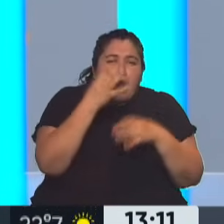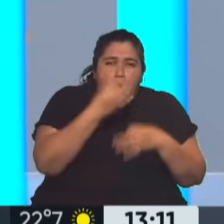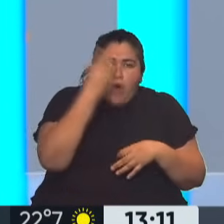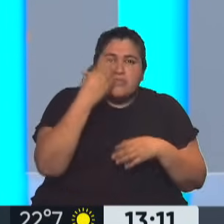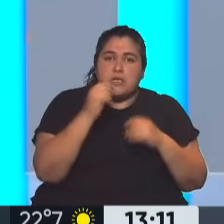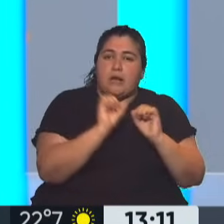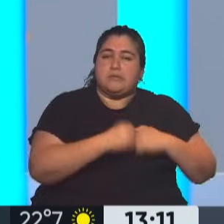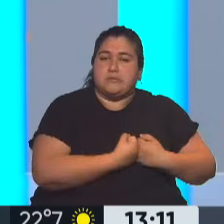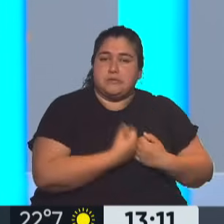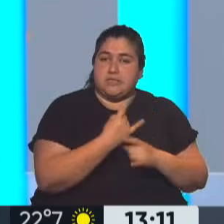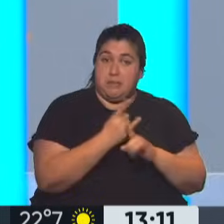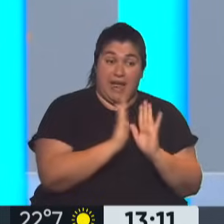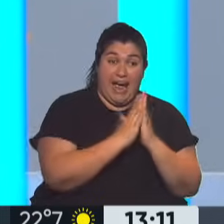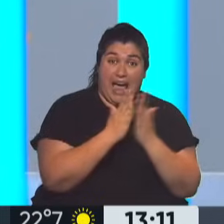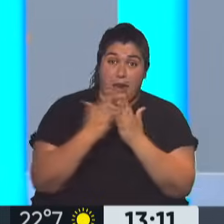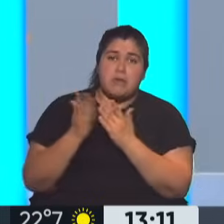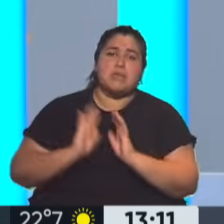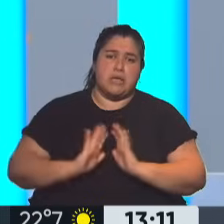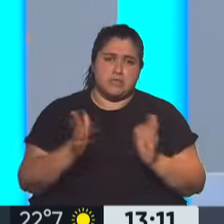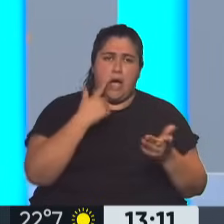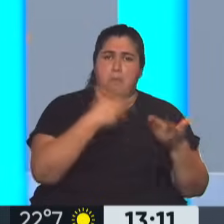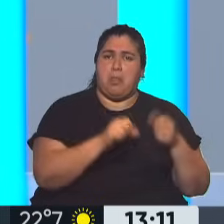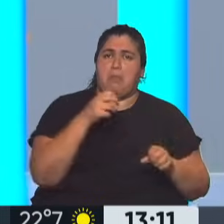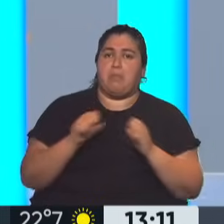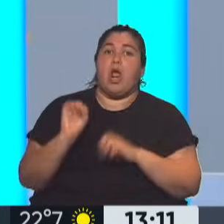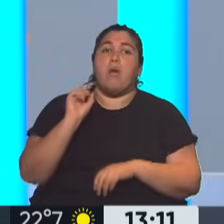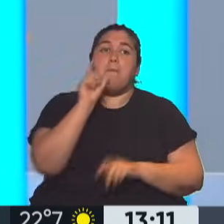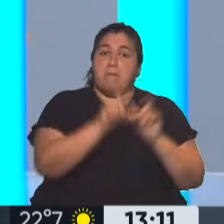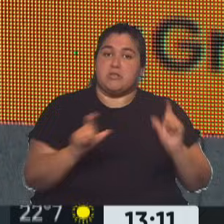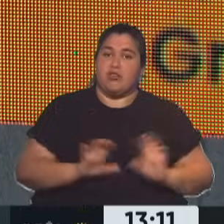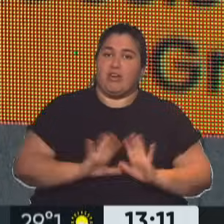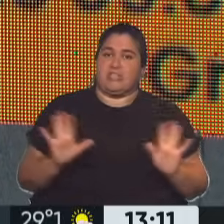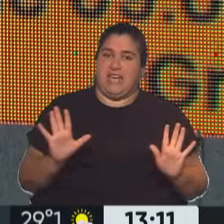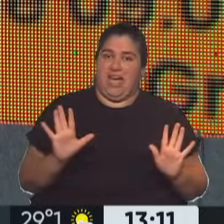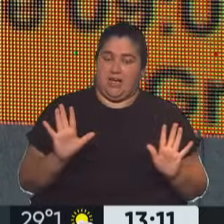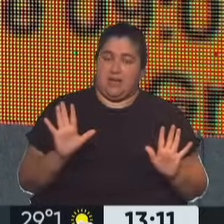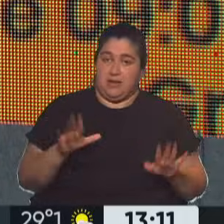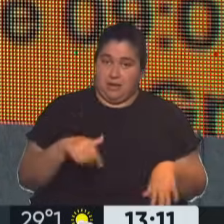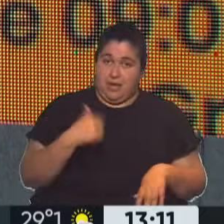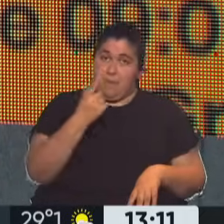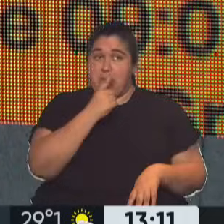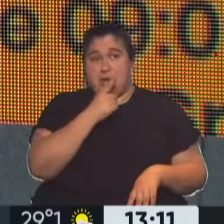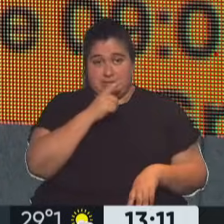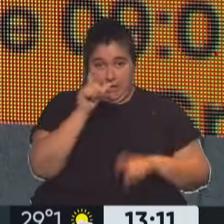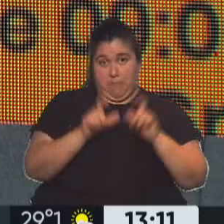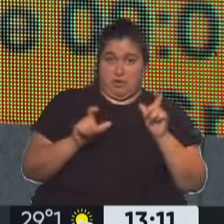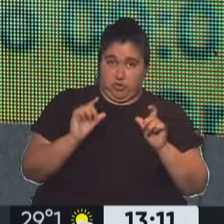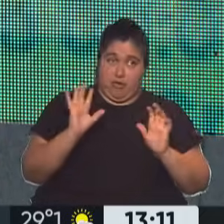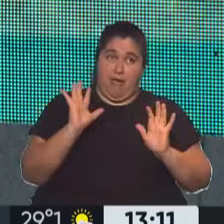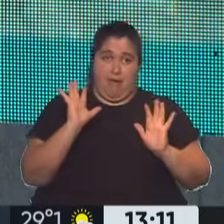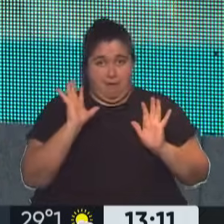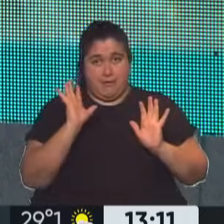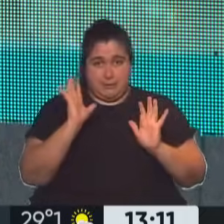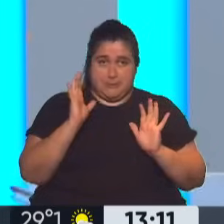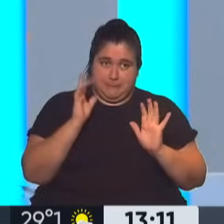estas carpetas ya hay nombres bien ya hay nombres que que más de uno debe estar inquieto por Bueno lo que pueda